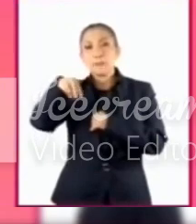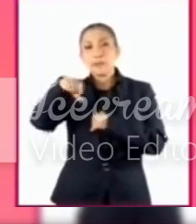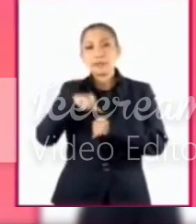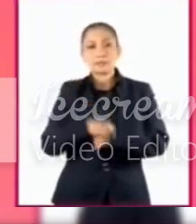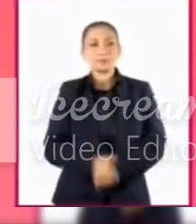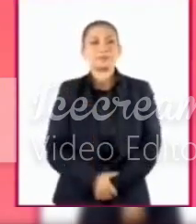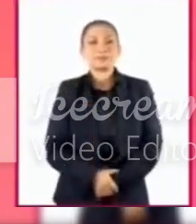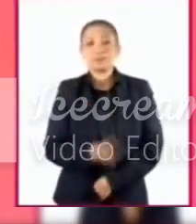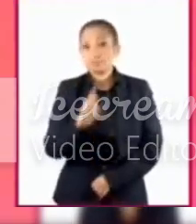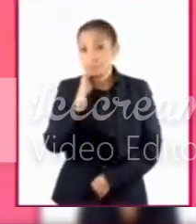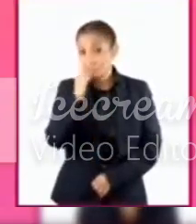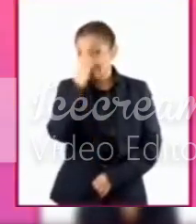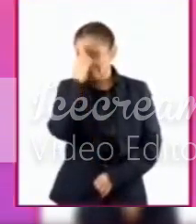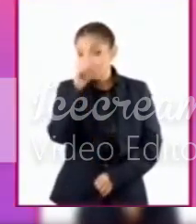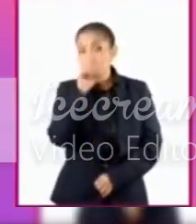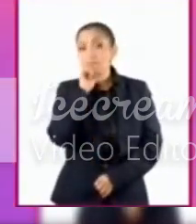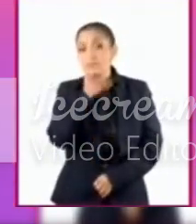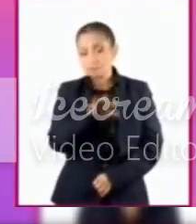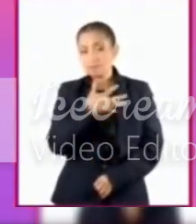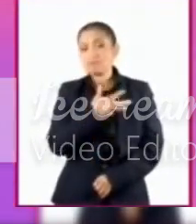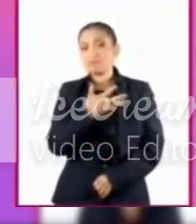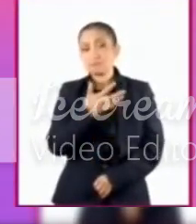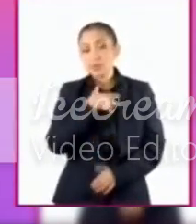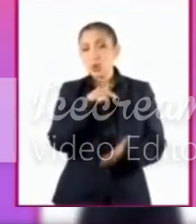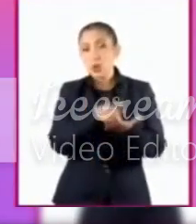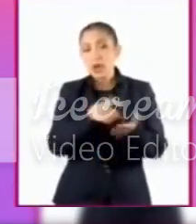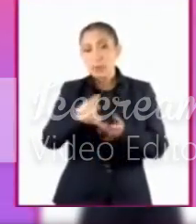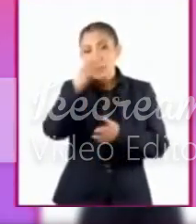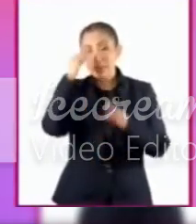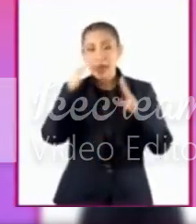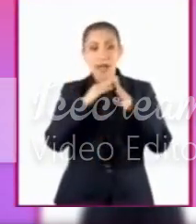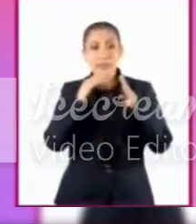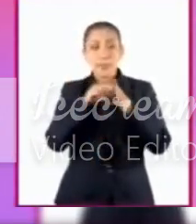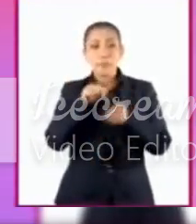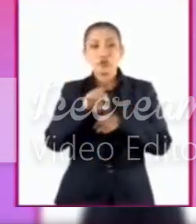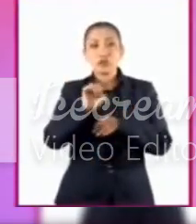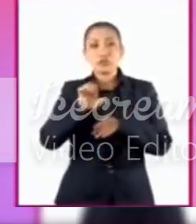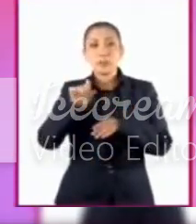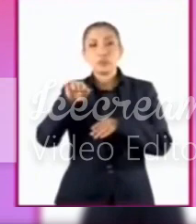conalitec.cep.gov.mx. Y recuerda que también cuentas con el sitio